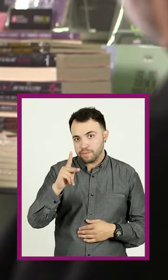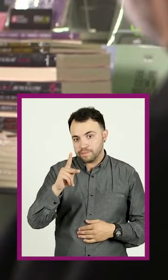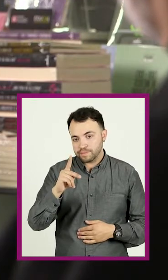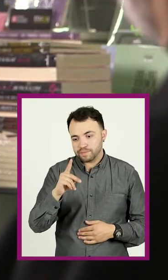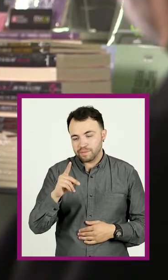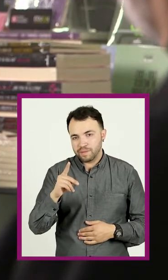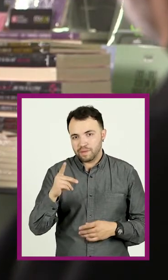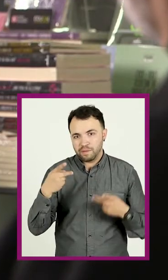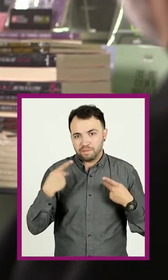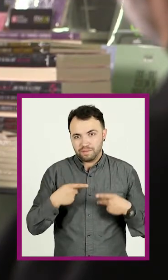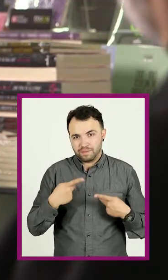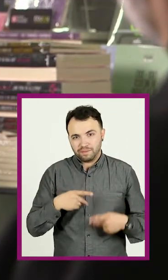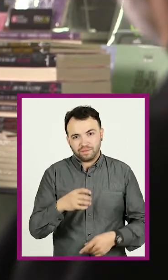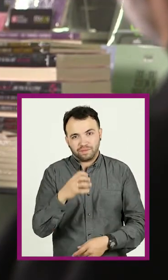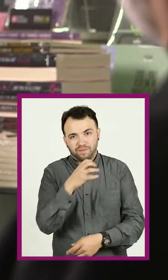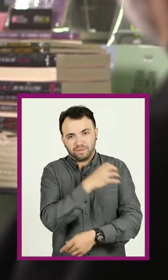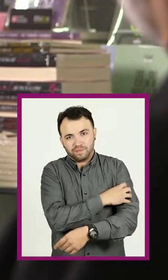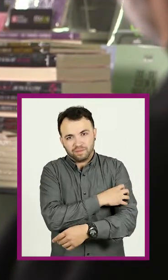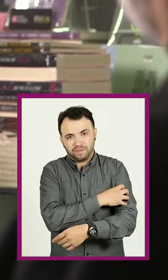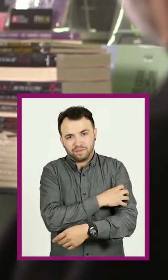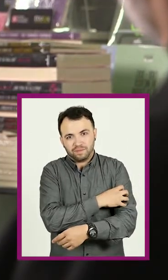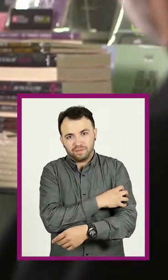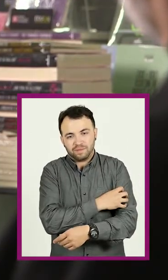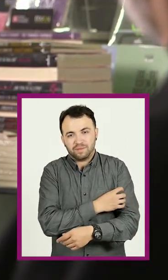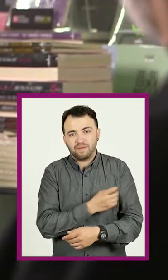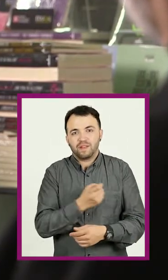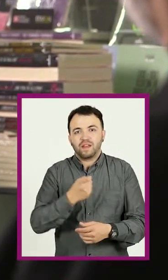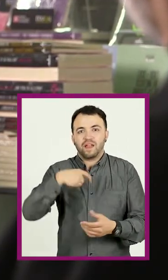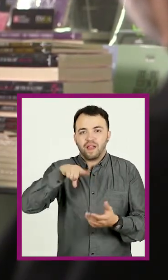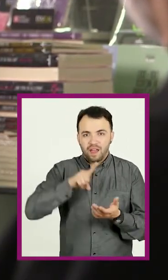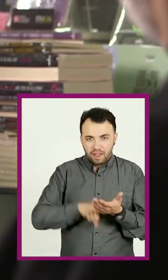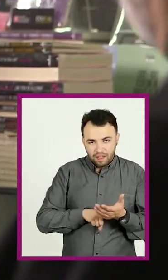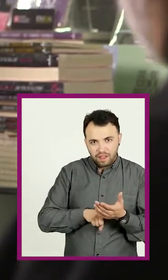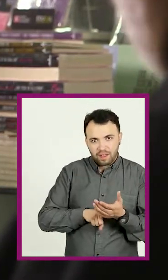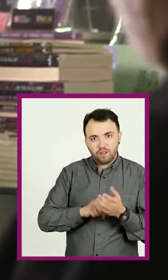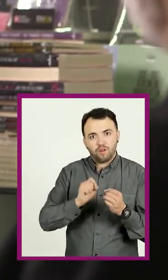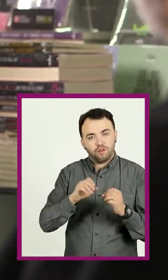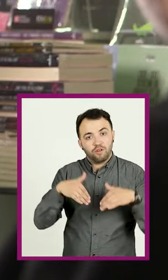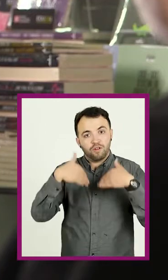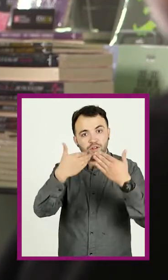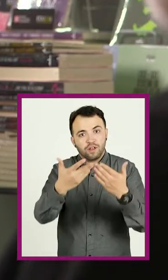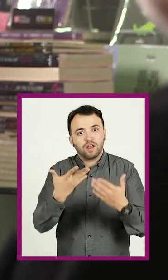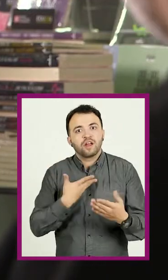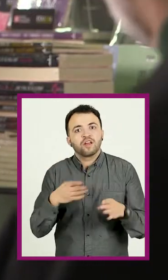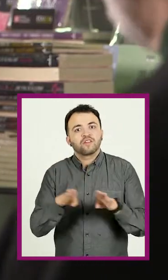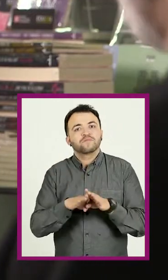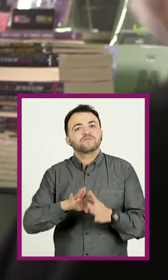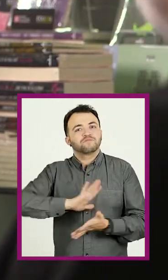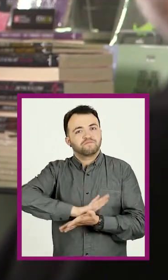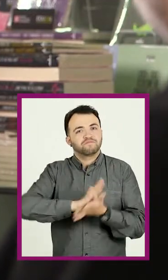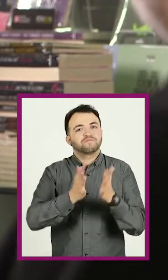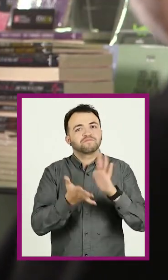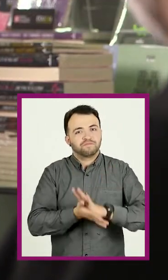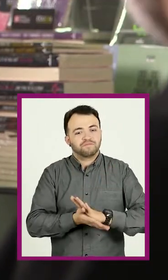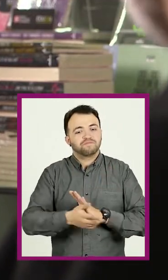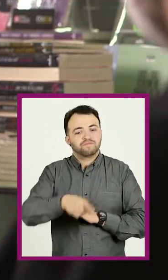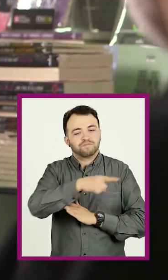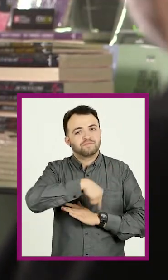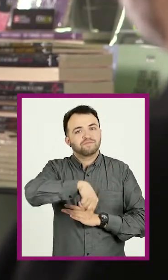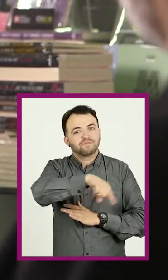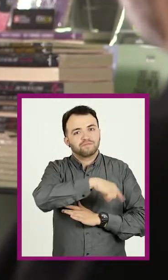poder, y sobre todo interno y externo, como dices tú, ahí hay un complot. Claro, un complot, clarísimo. ¿no?